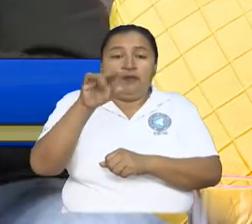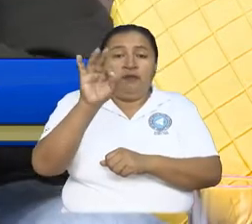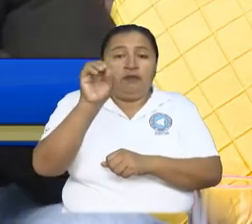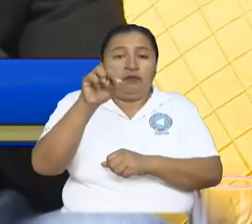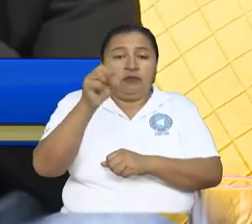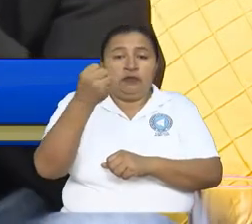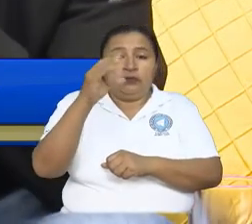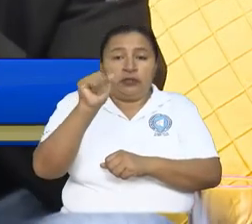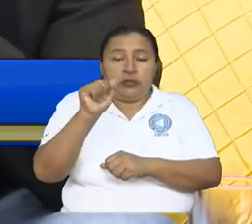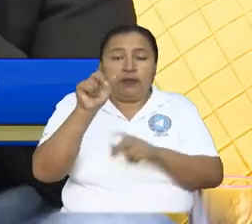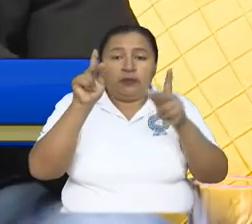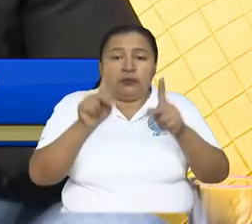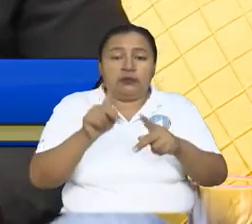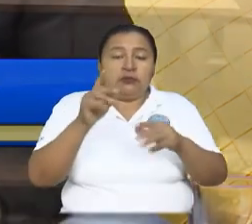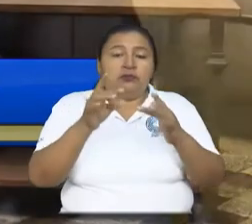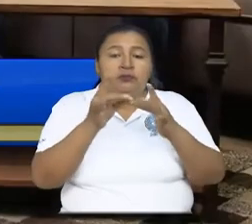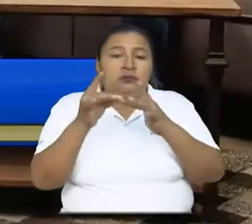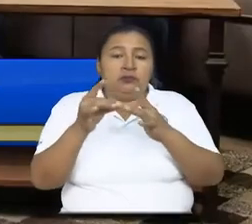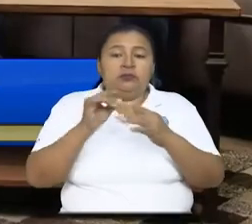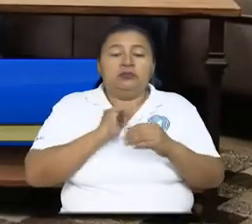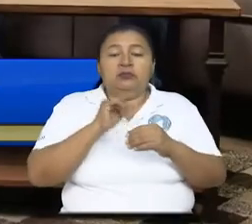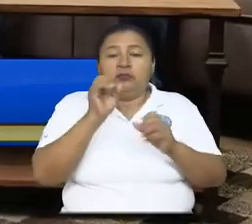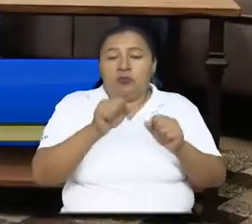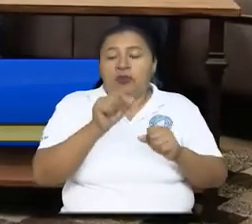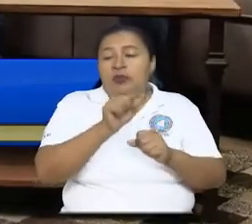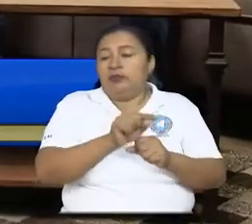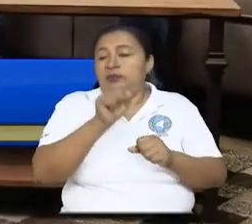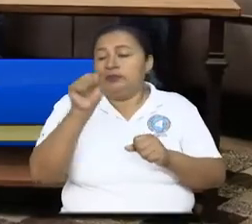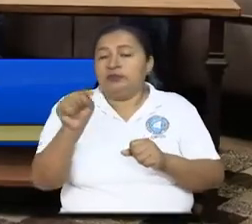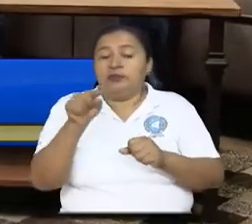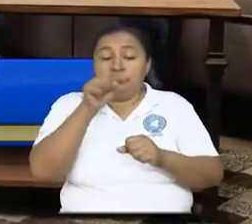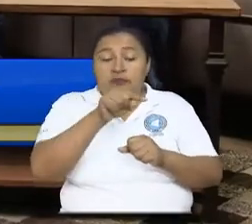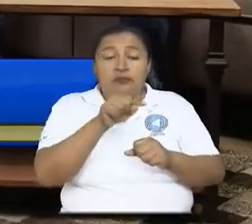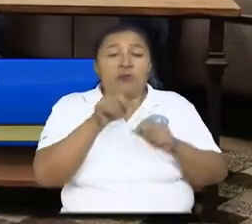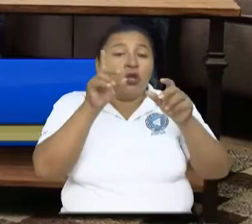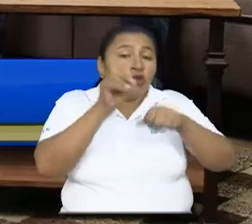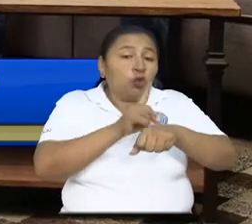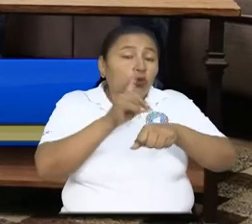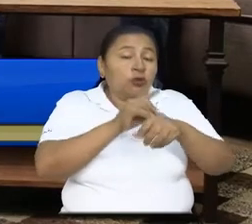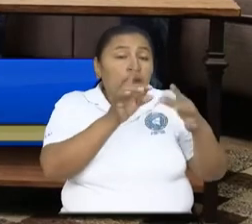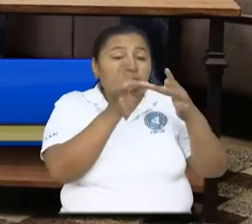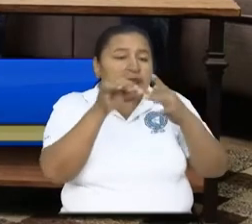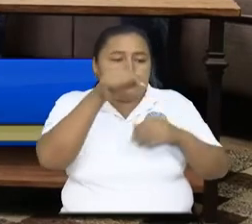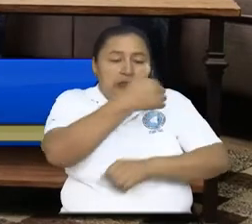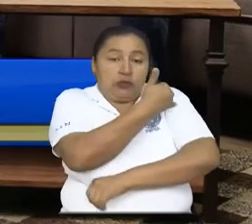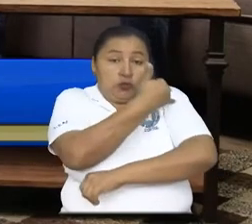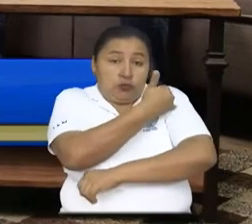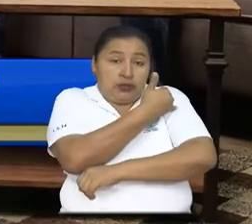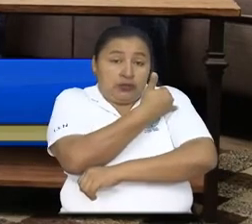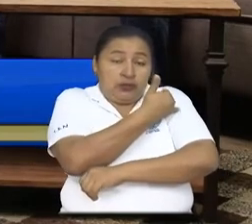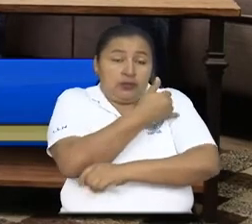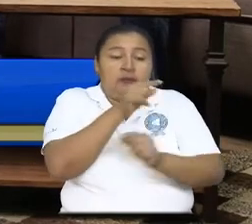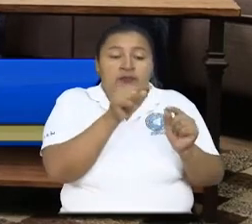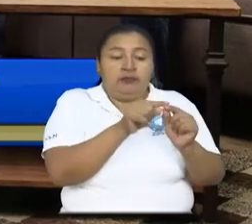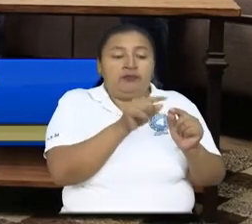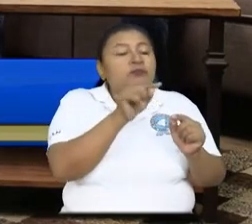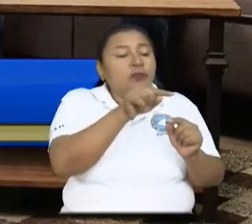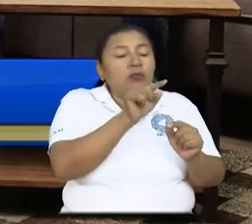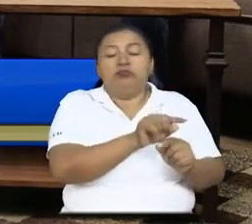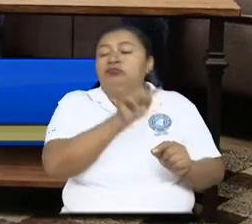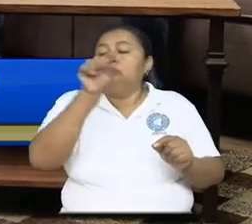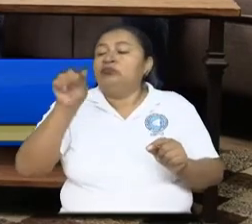eso es especialistas no sé si vamos a moverlo los especialistas de los hospitales a los setos a los centros de salud